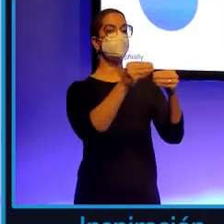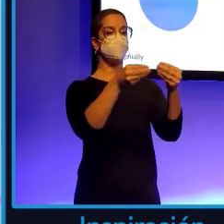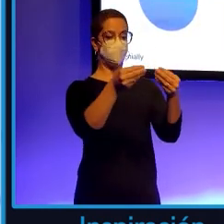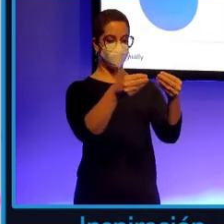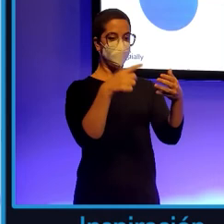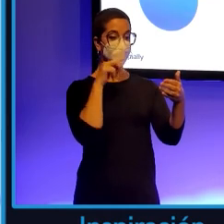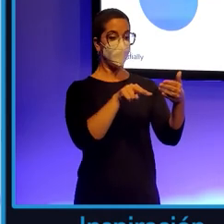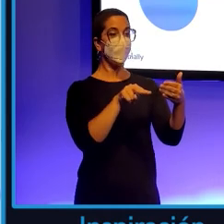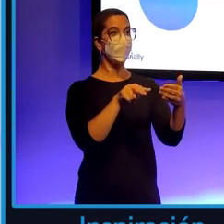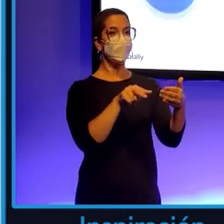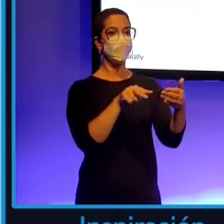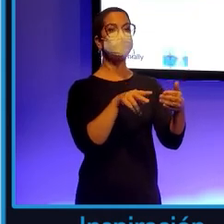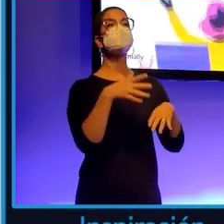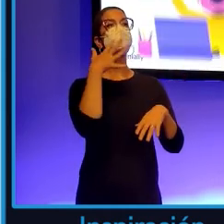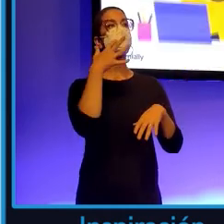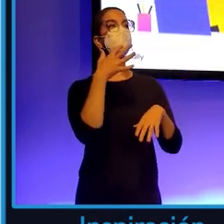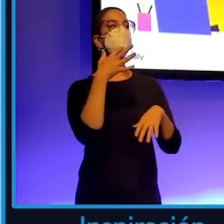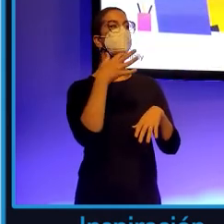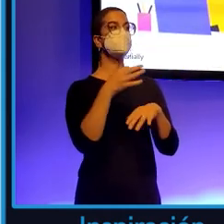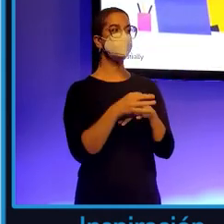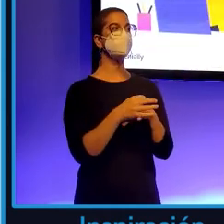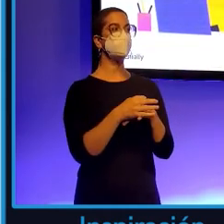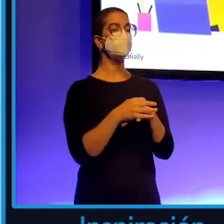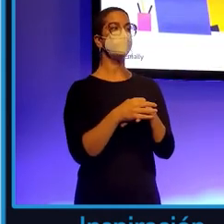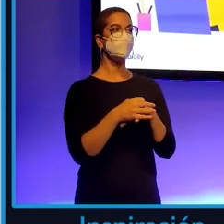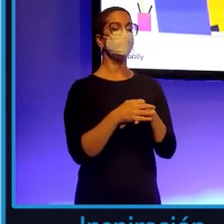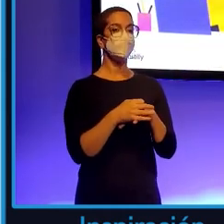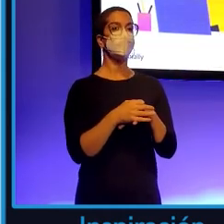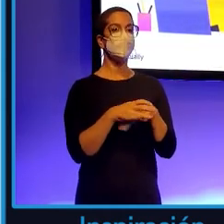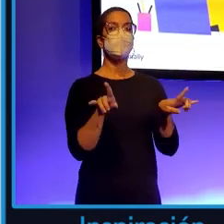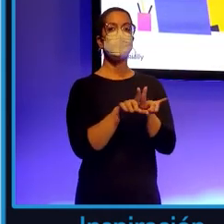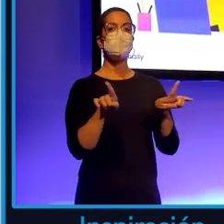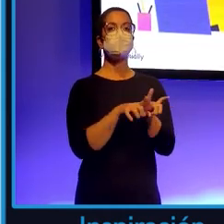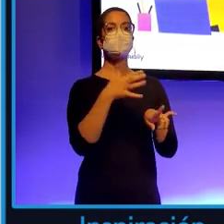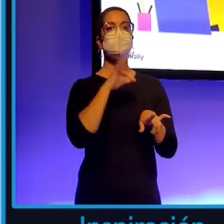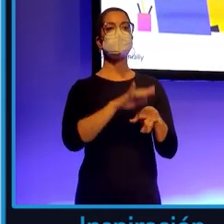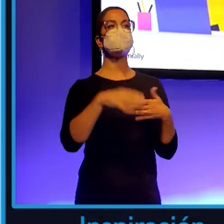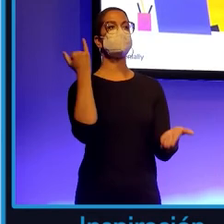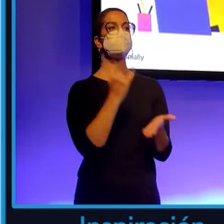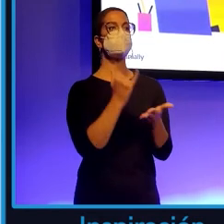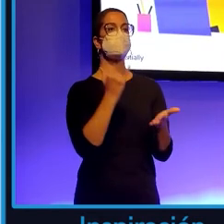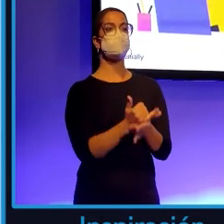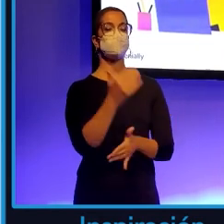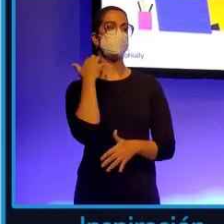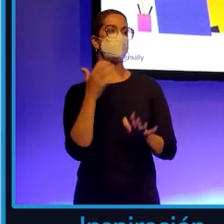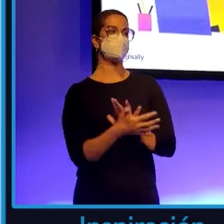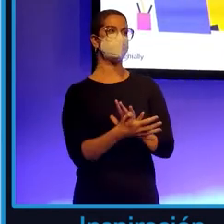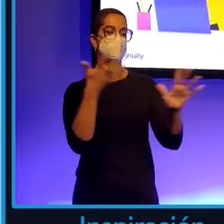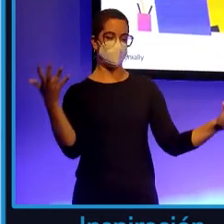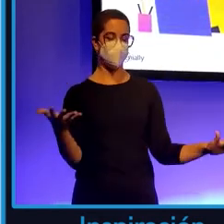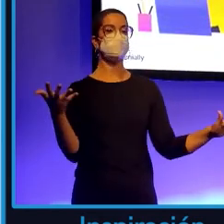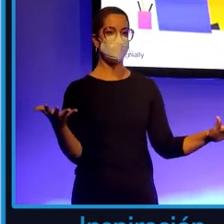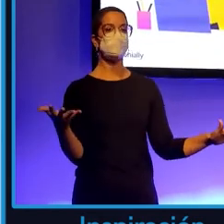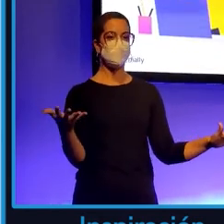desarrollar creo que es una de la tiempo de hacer un pequeño experimento muy rápido en base a